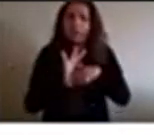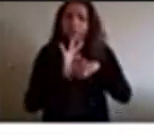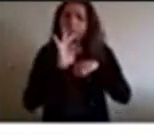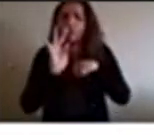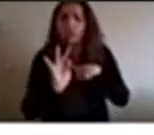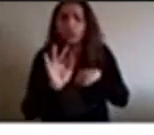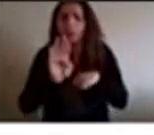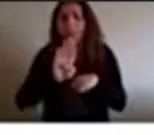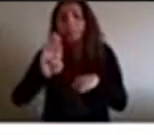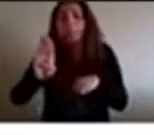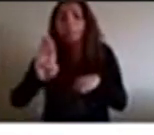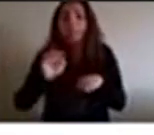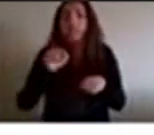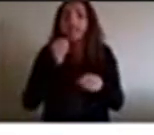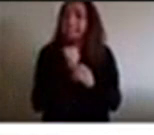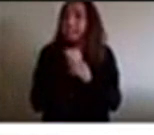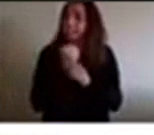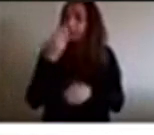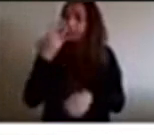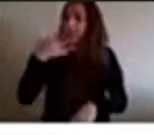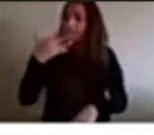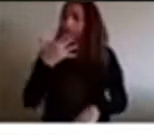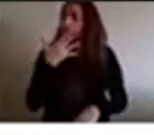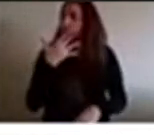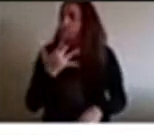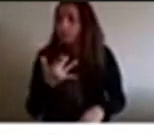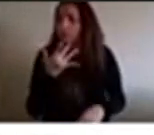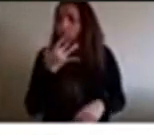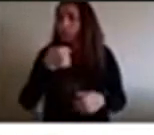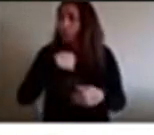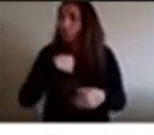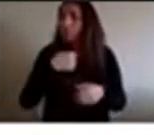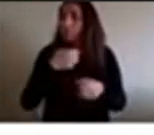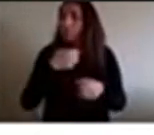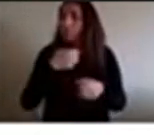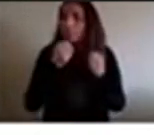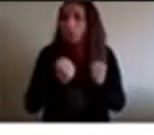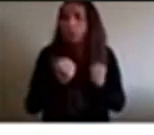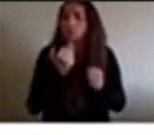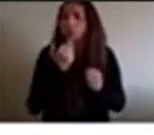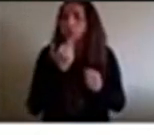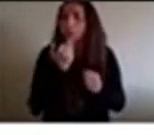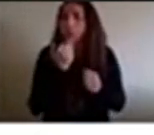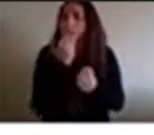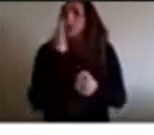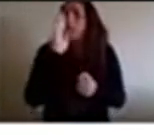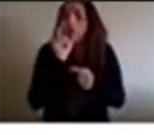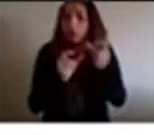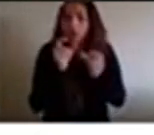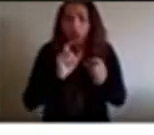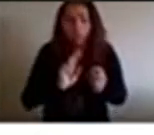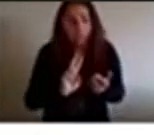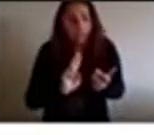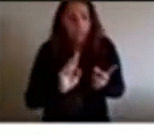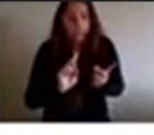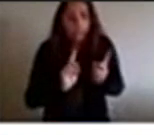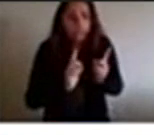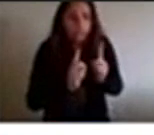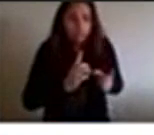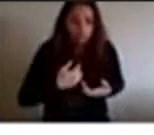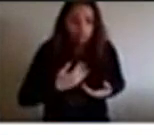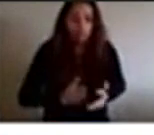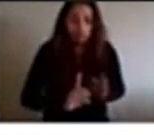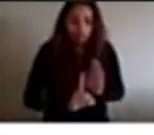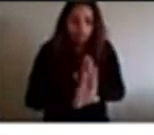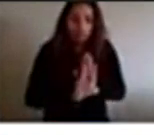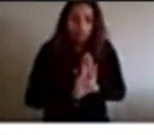porque uno puede como ser mejor persona y como perder